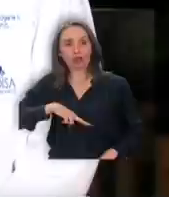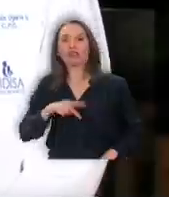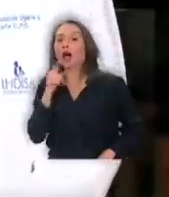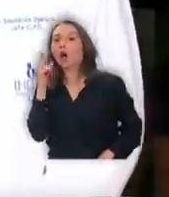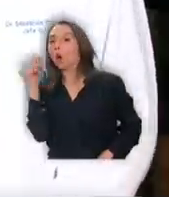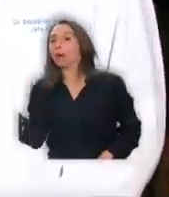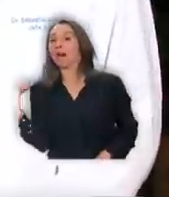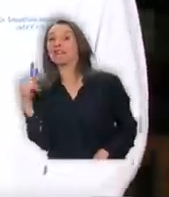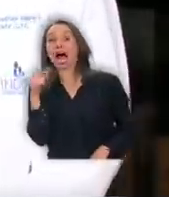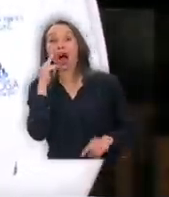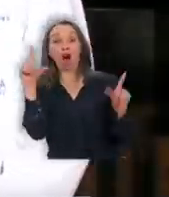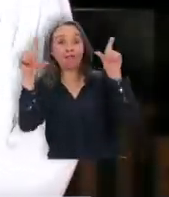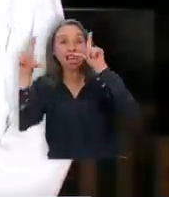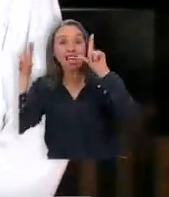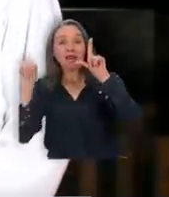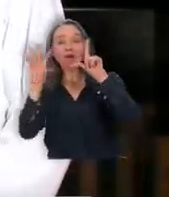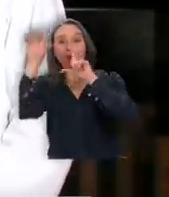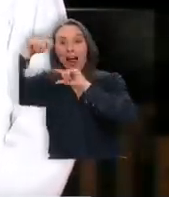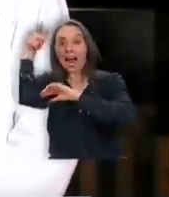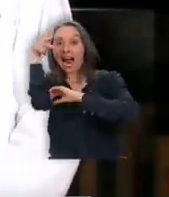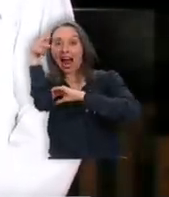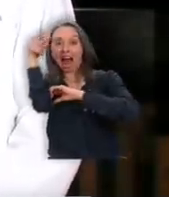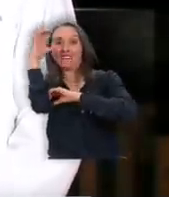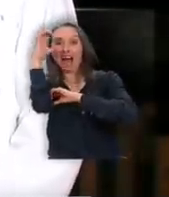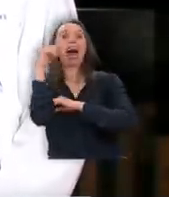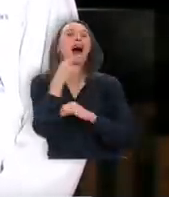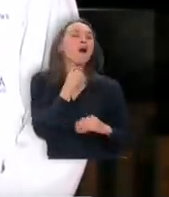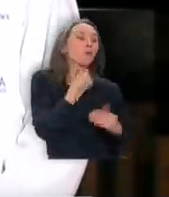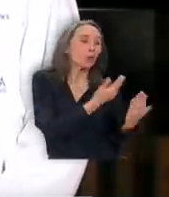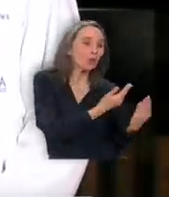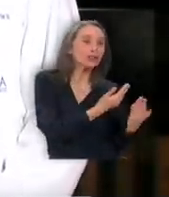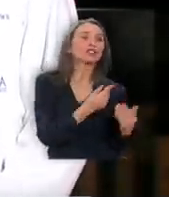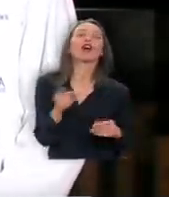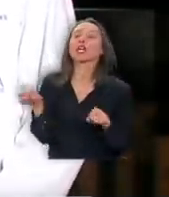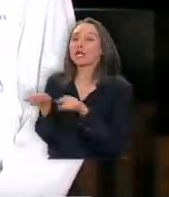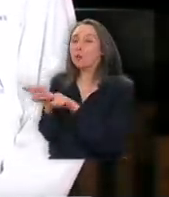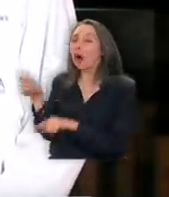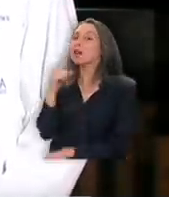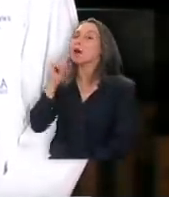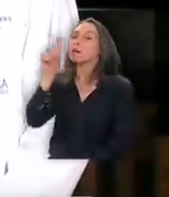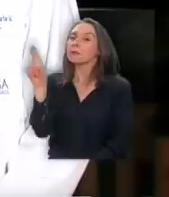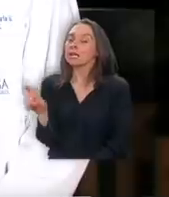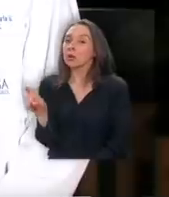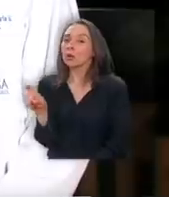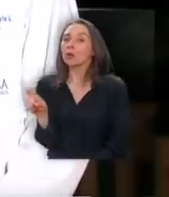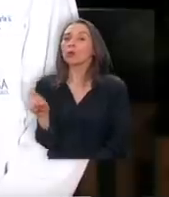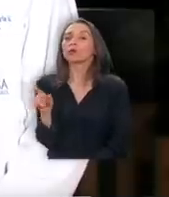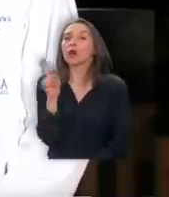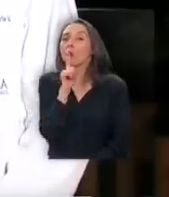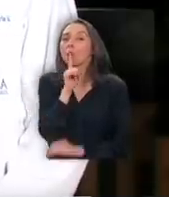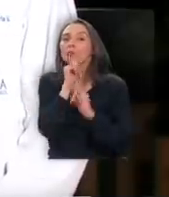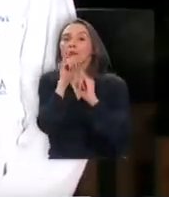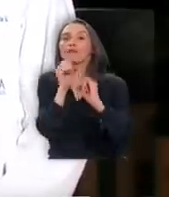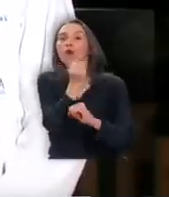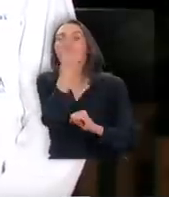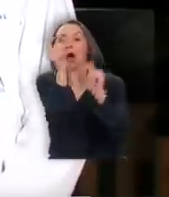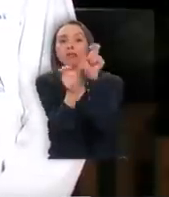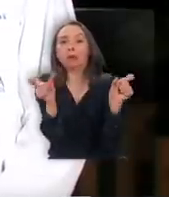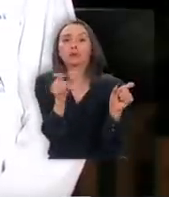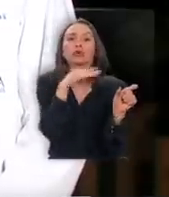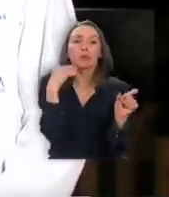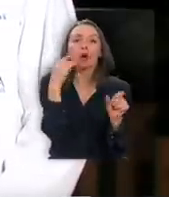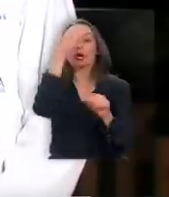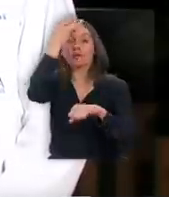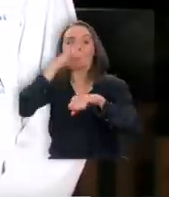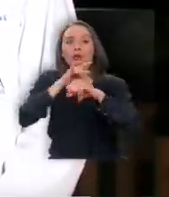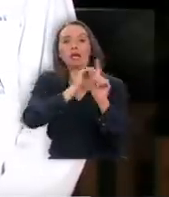está. Hola Iván, un agrado de saludarte. Igualmente, doctor, me gustaría partir preguntándole por estas últimas cifras, ¿no? Bastante